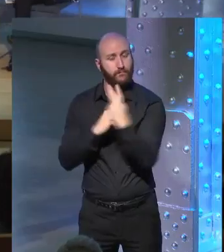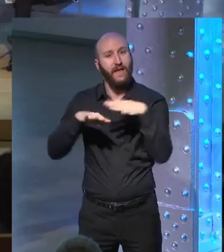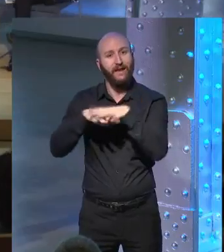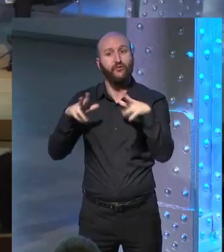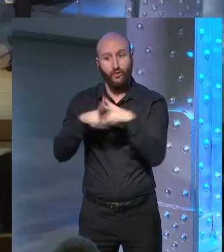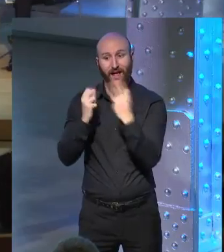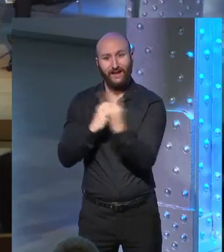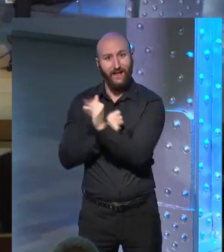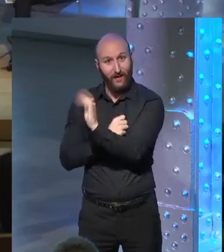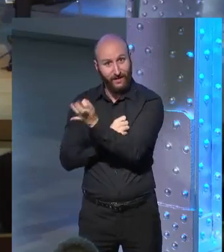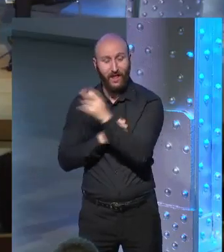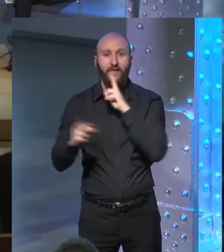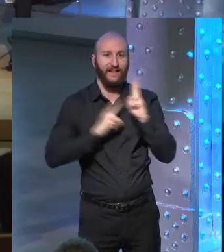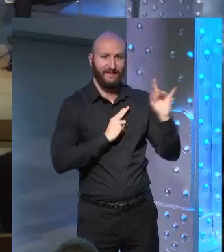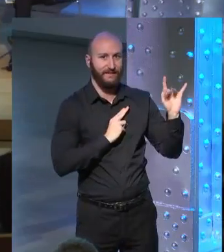¿verdad? Sí. Vale.